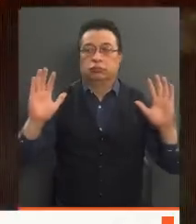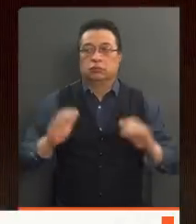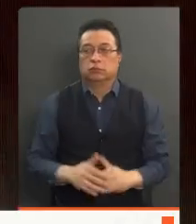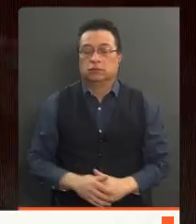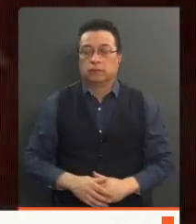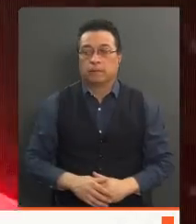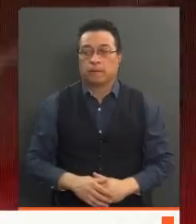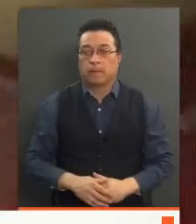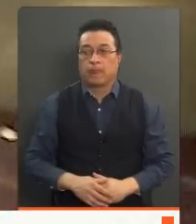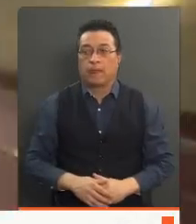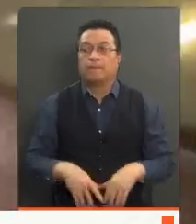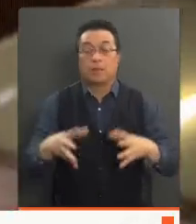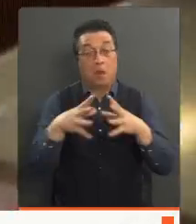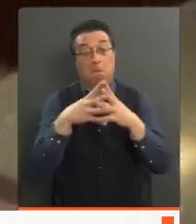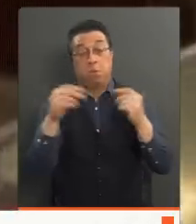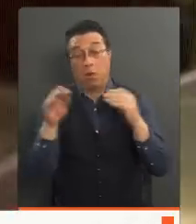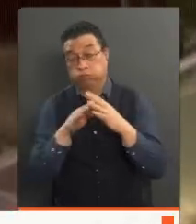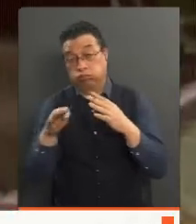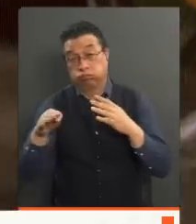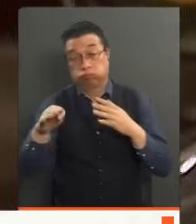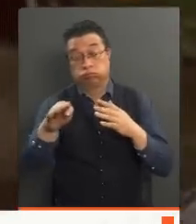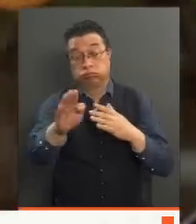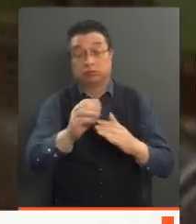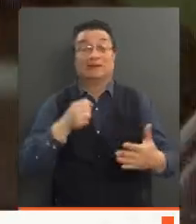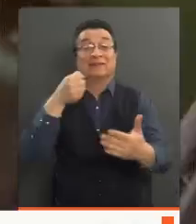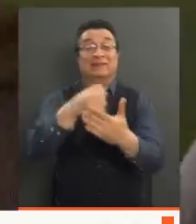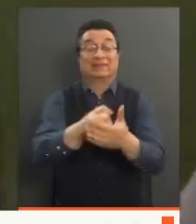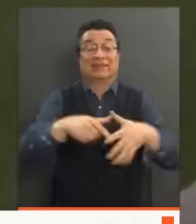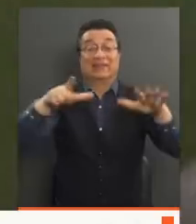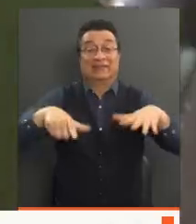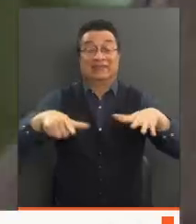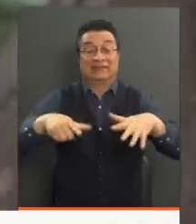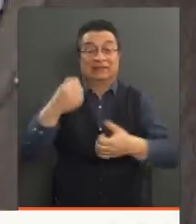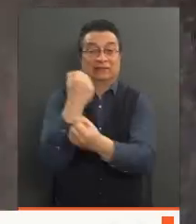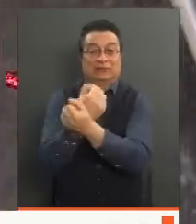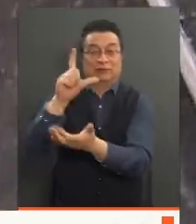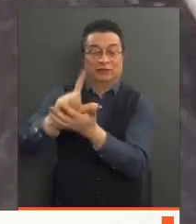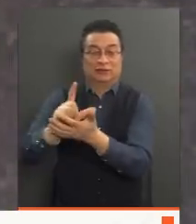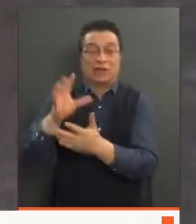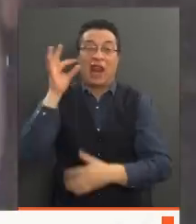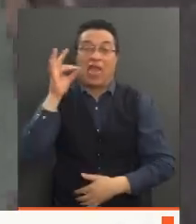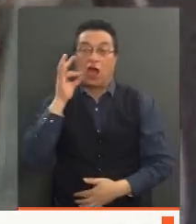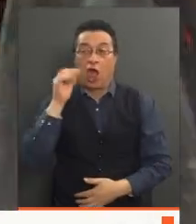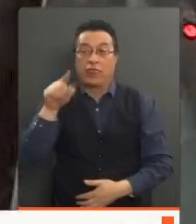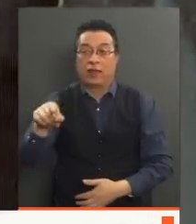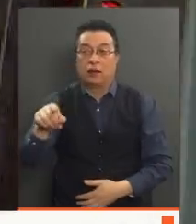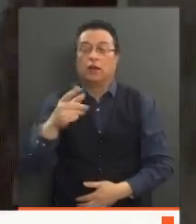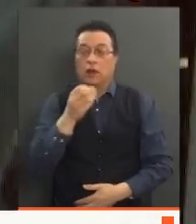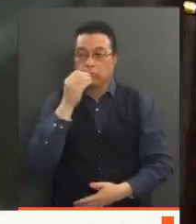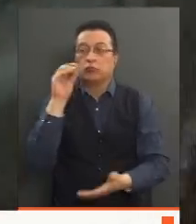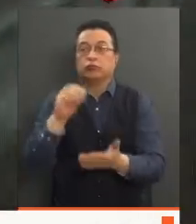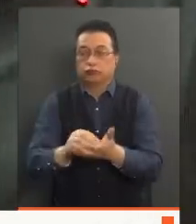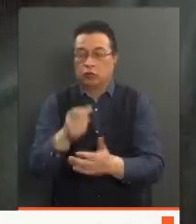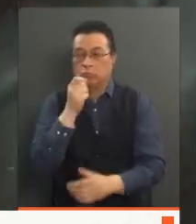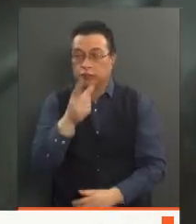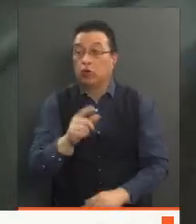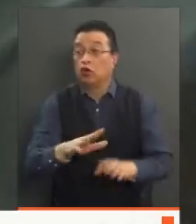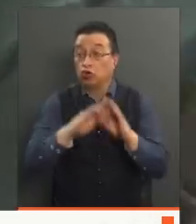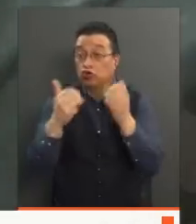Así logra perderlos y se va a la 17 comisaría de Las Condes, donde estampa la denuncia. ¿Todo bien?